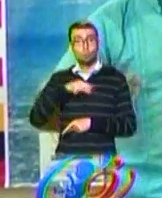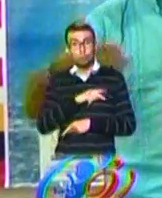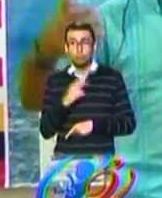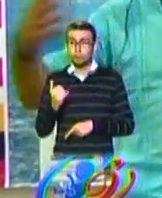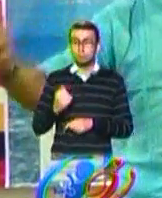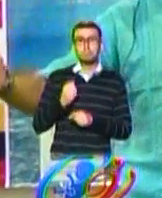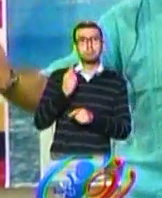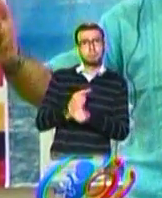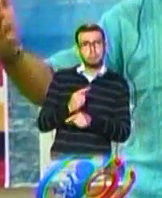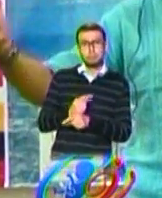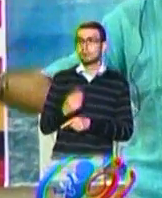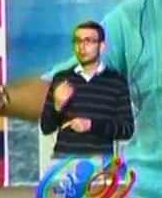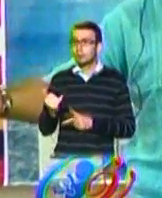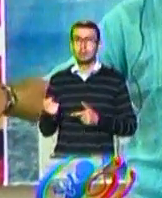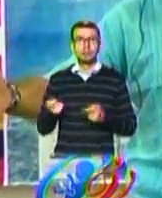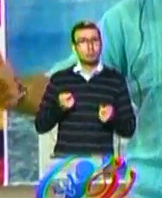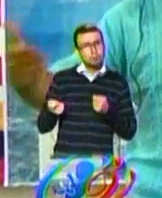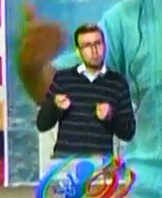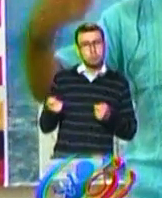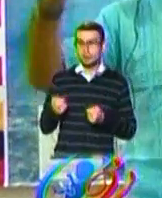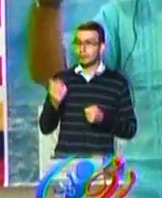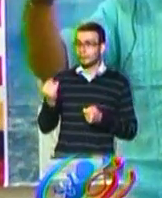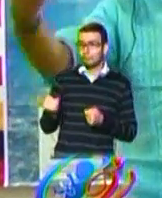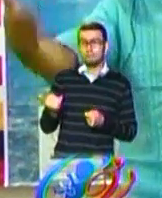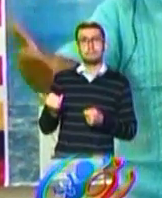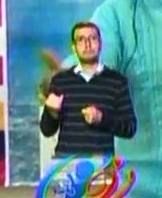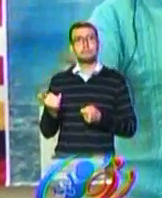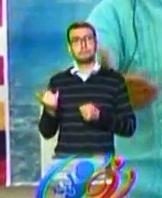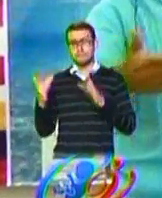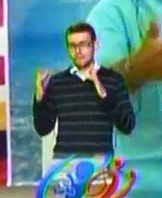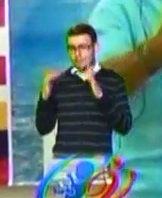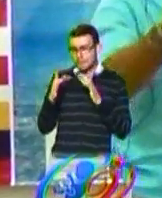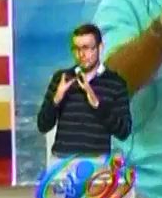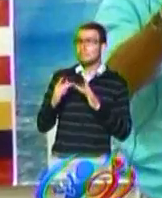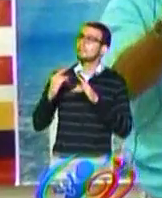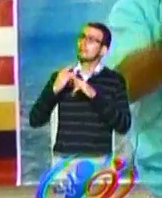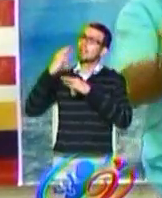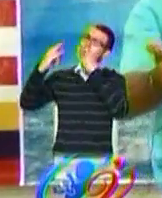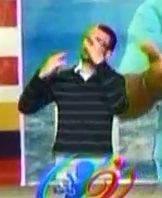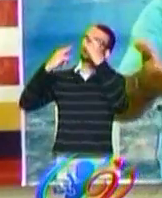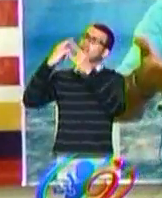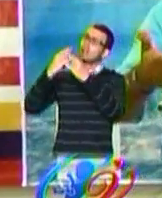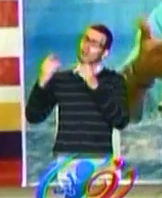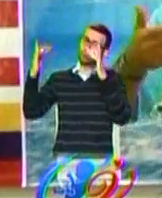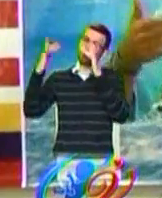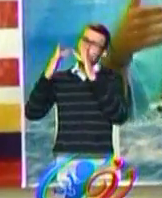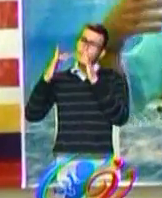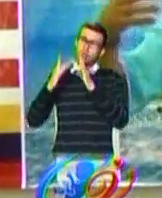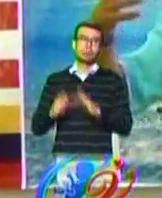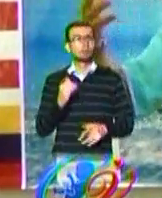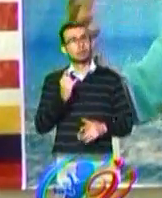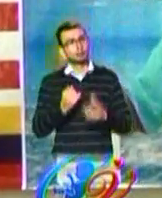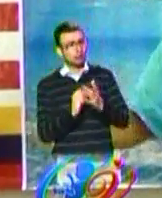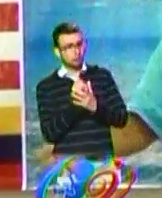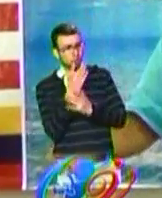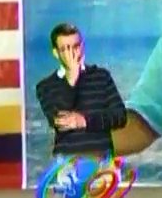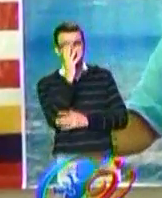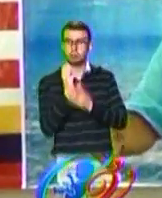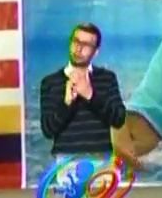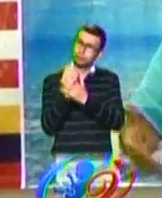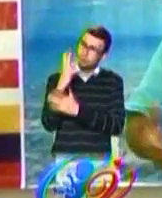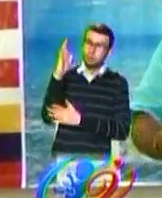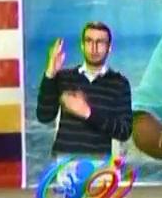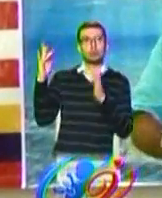través de esas técnicas ancestrales del contacto con el universo, del contacto con la naturaleza, de buenas